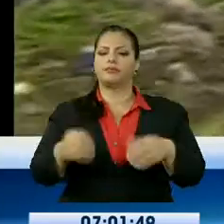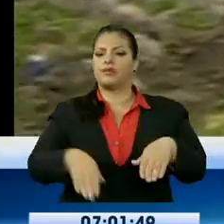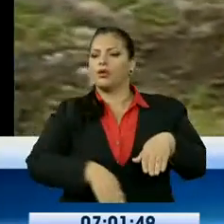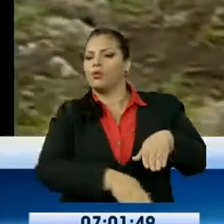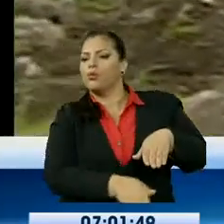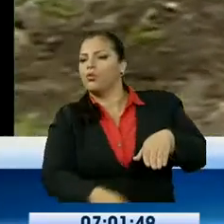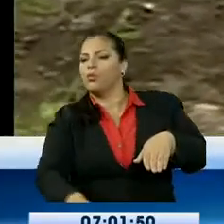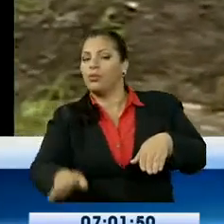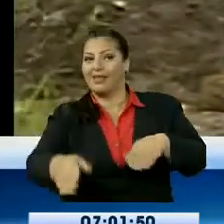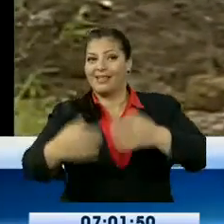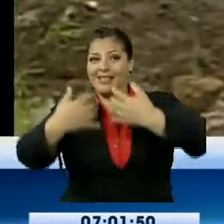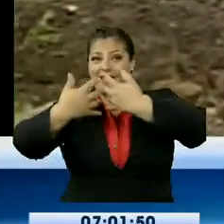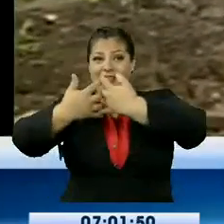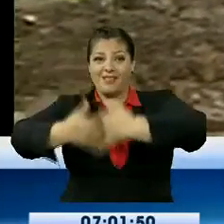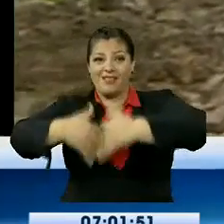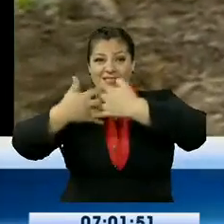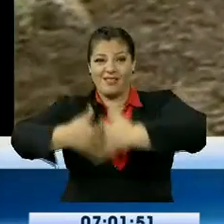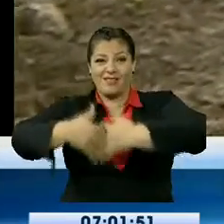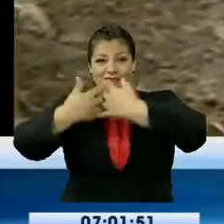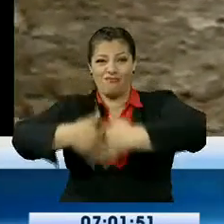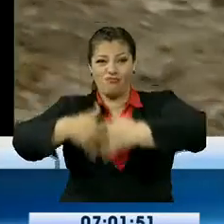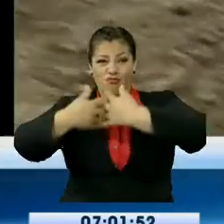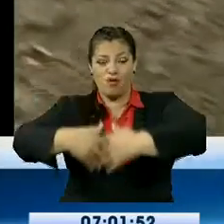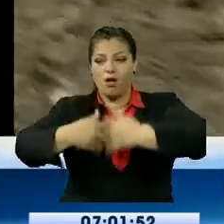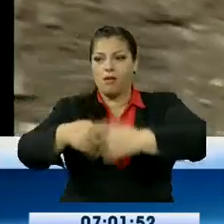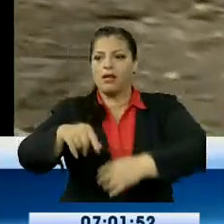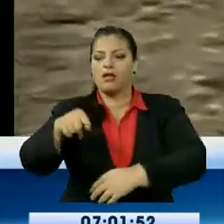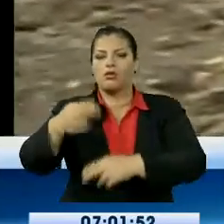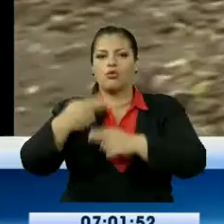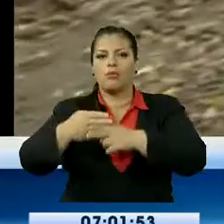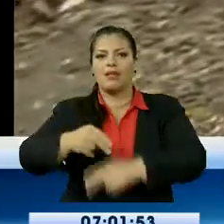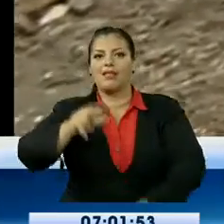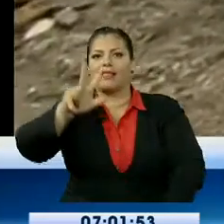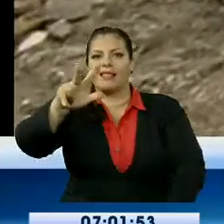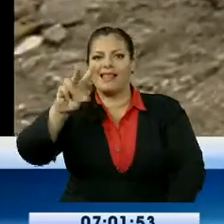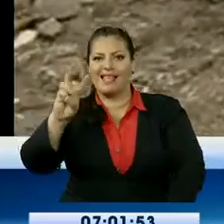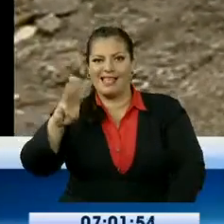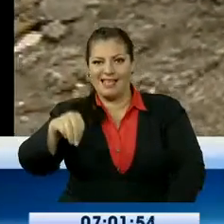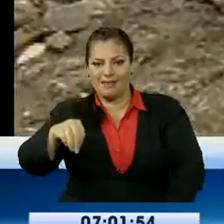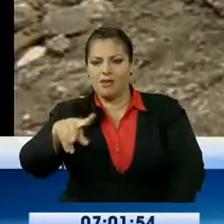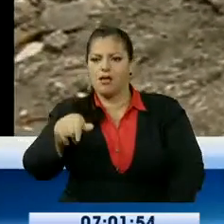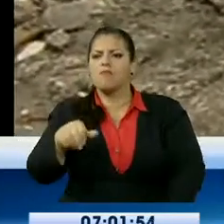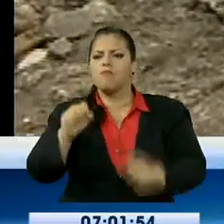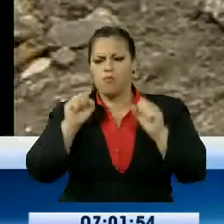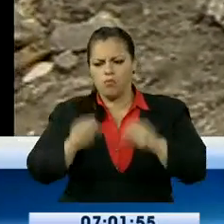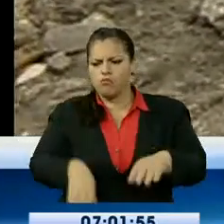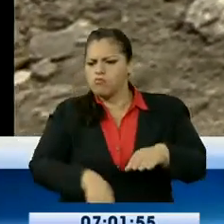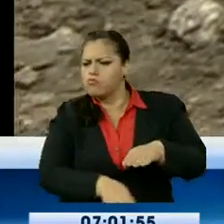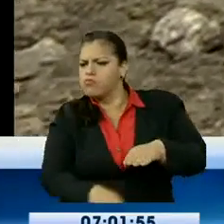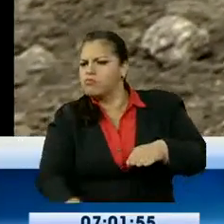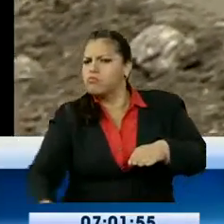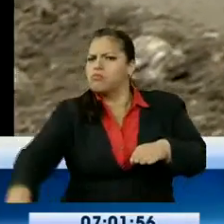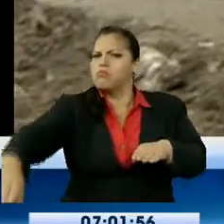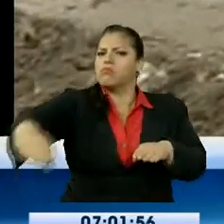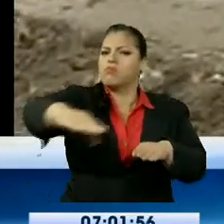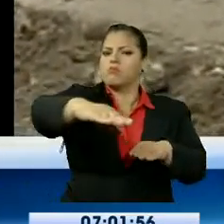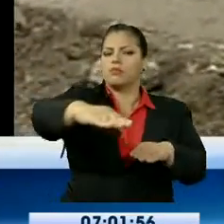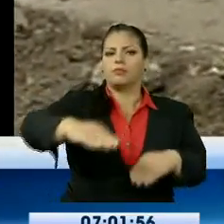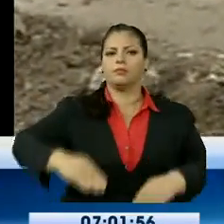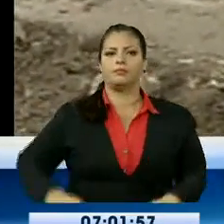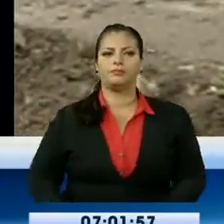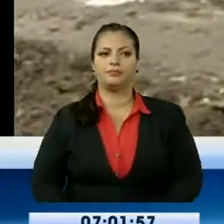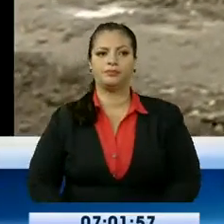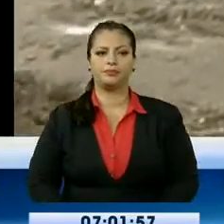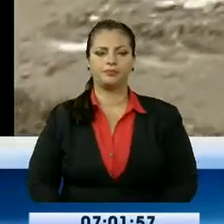fábrica 3M y retoman el sentido de la avenida Durán-Boliche. Cuando cierren el otro sentido, ¿cómo será el tránsito? Bueno, y también hay